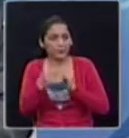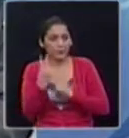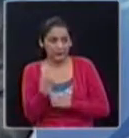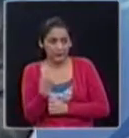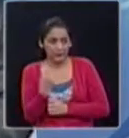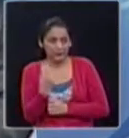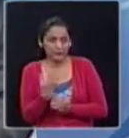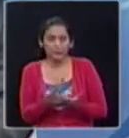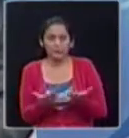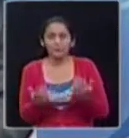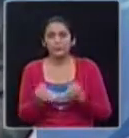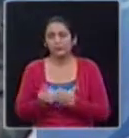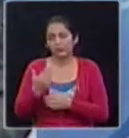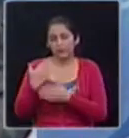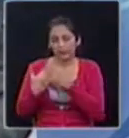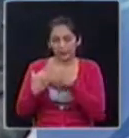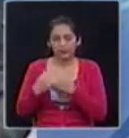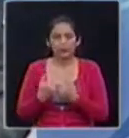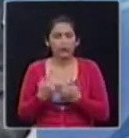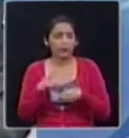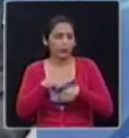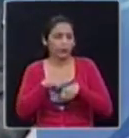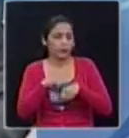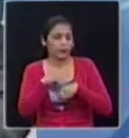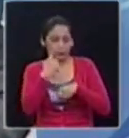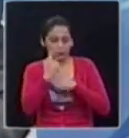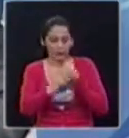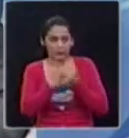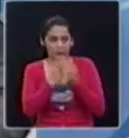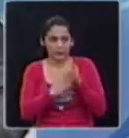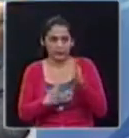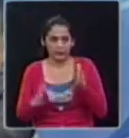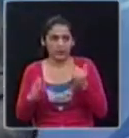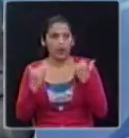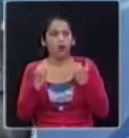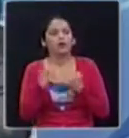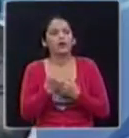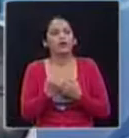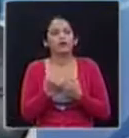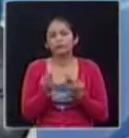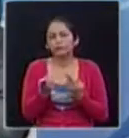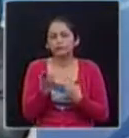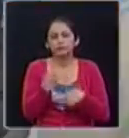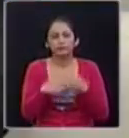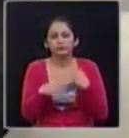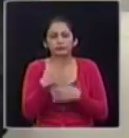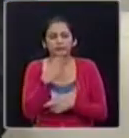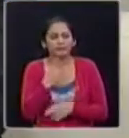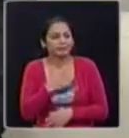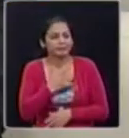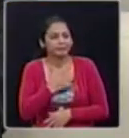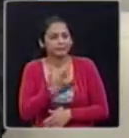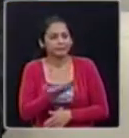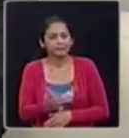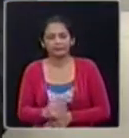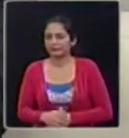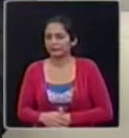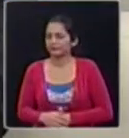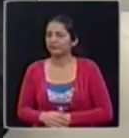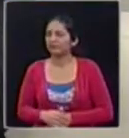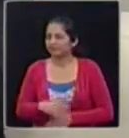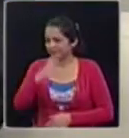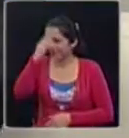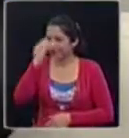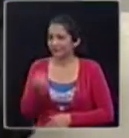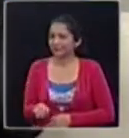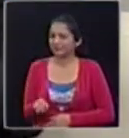hace un año, ¿qué significa para el sector comercial, para el sector productivo? Bienvenido, buenos días. Fernando, buenos días. Qué gusto poder